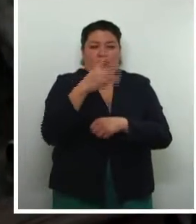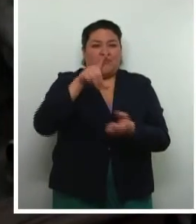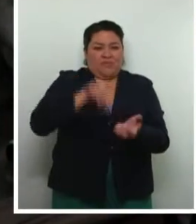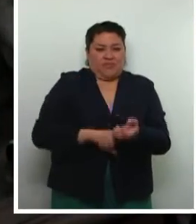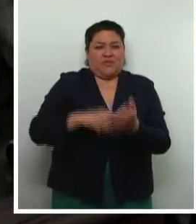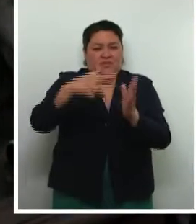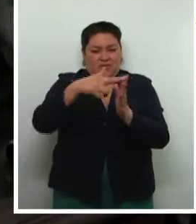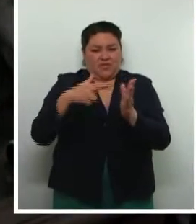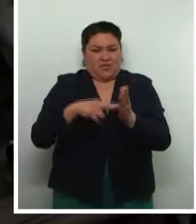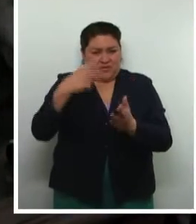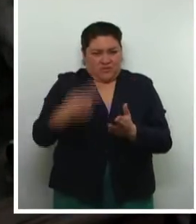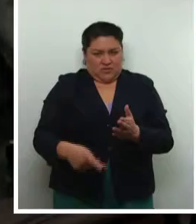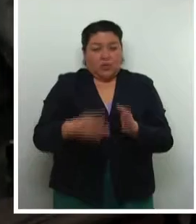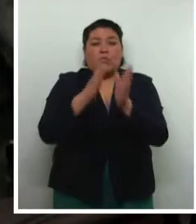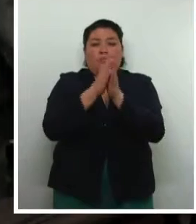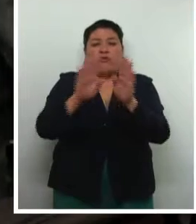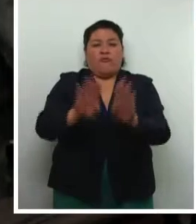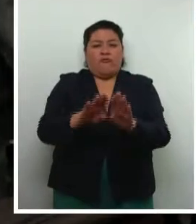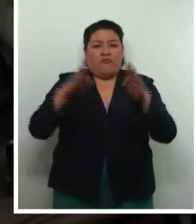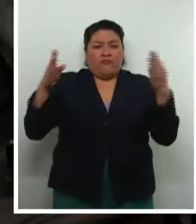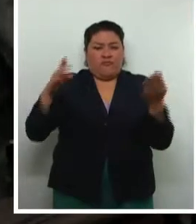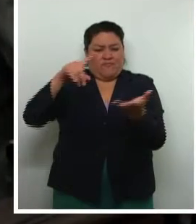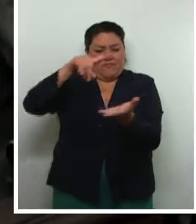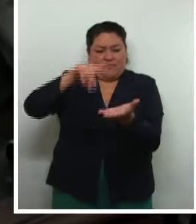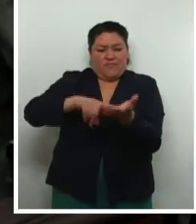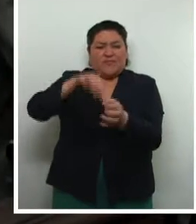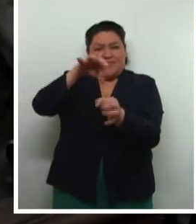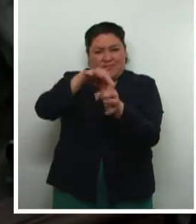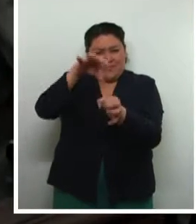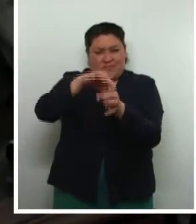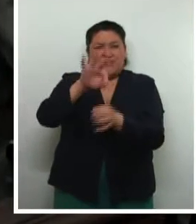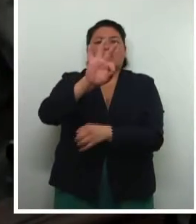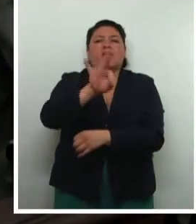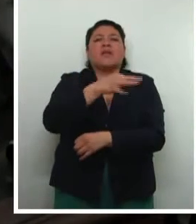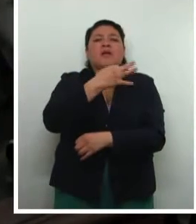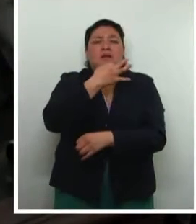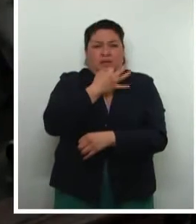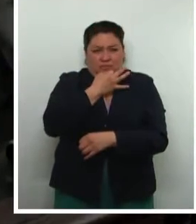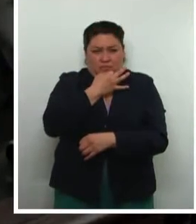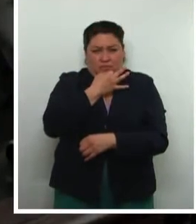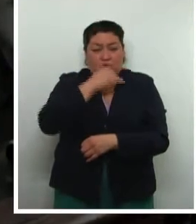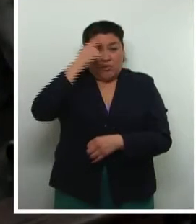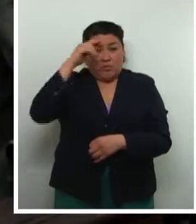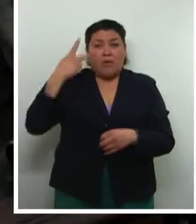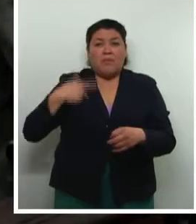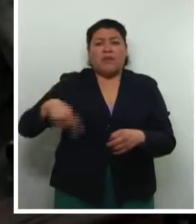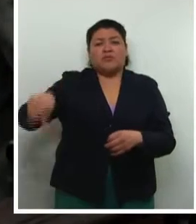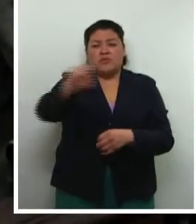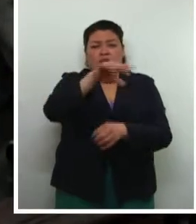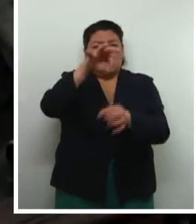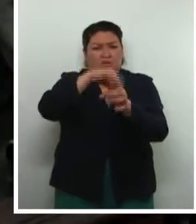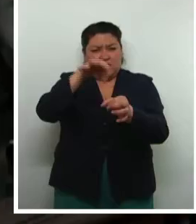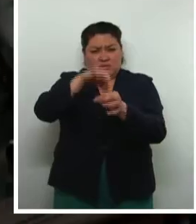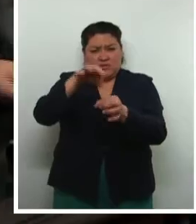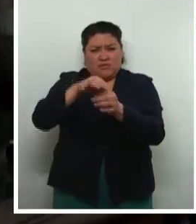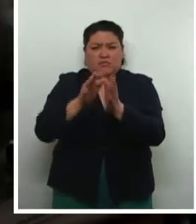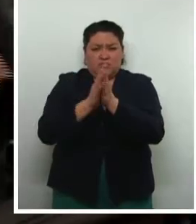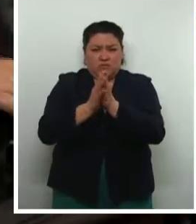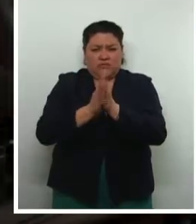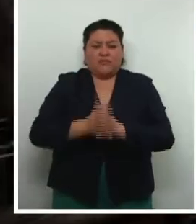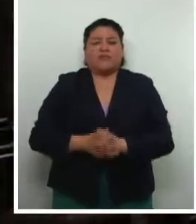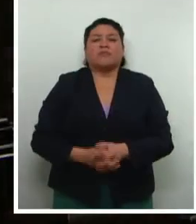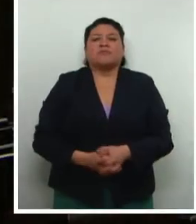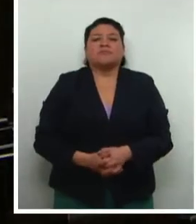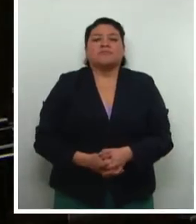gobierno interior. Ábrase el sistema electrónico de votación por 3 minutos para recoger la votación.